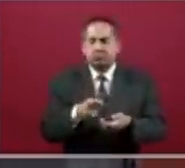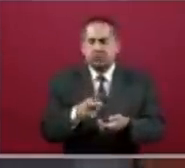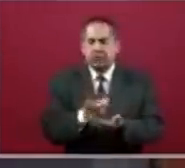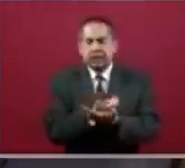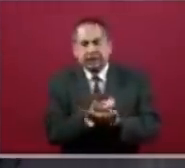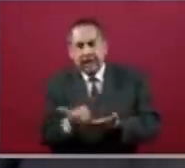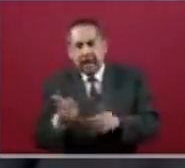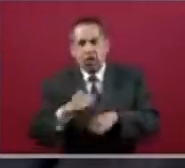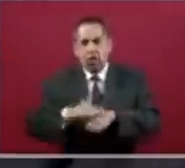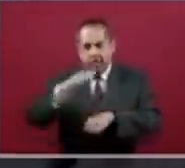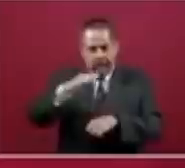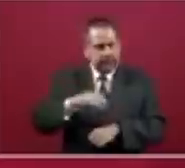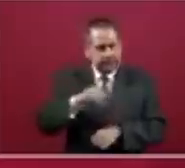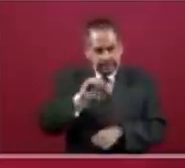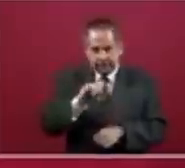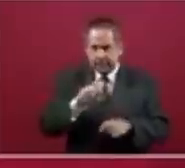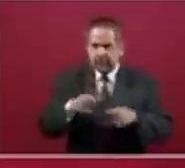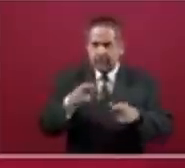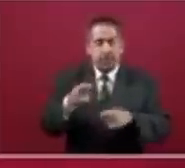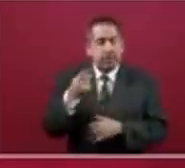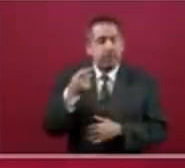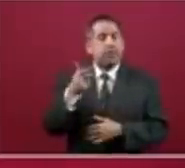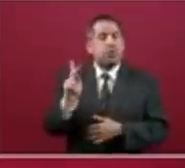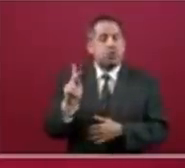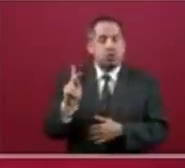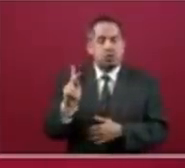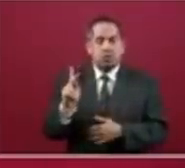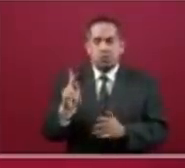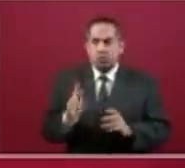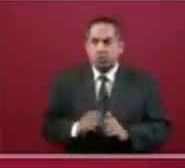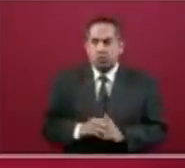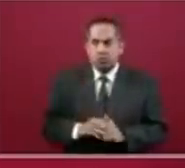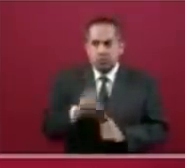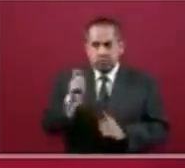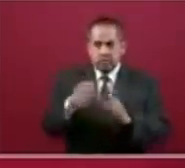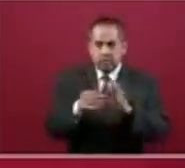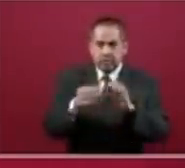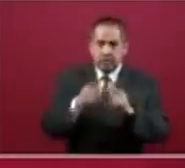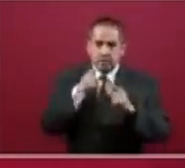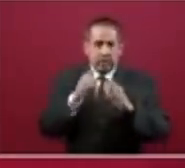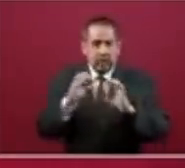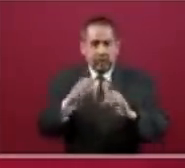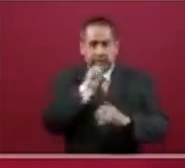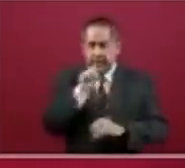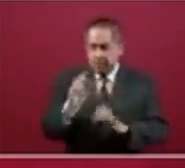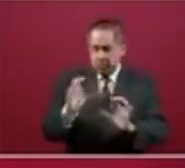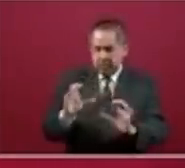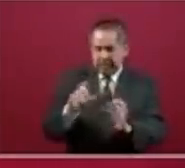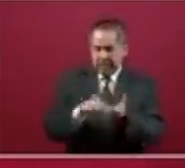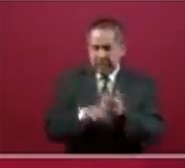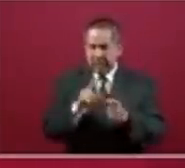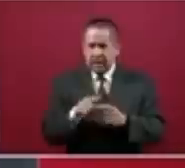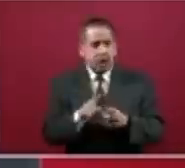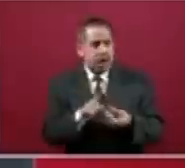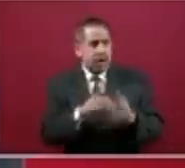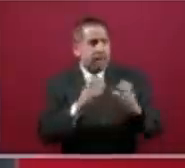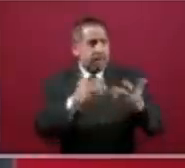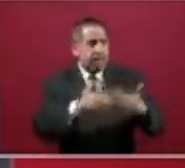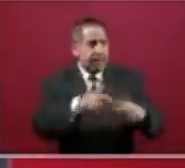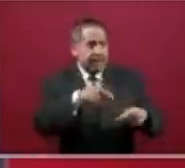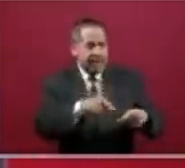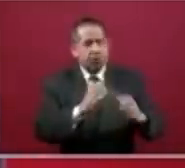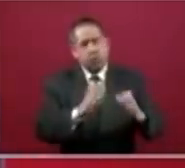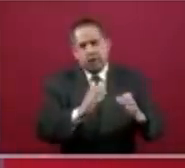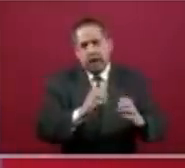de salario, pero que se cuide también la fuente de trabajo,